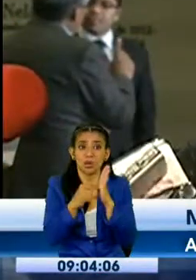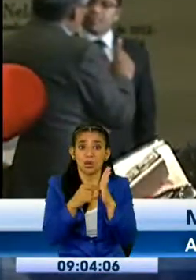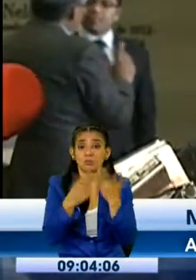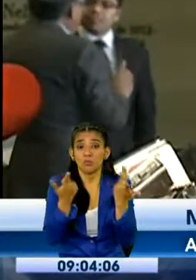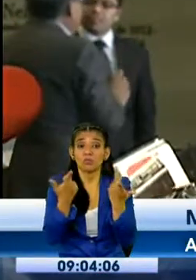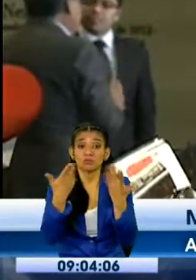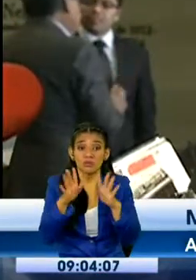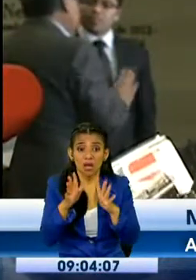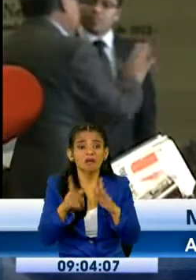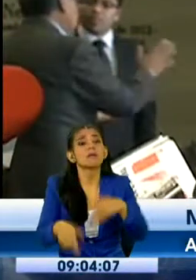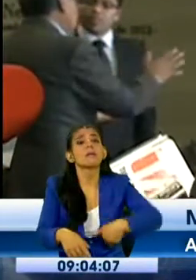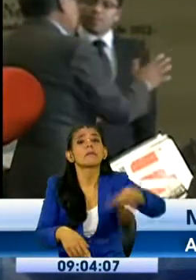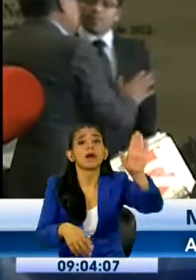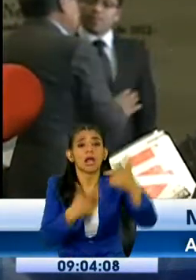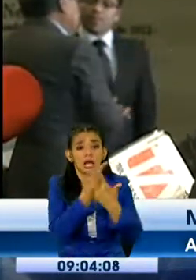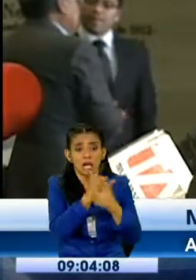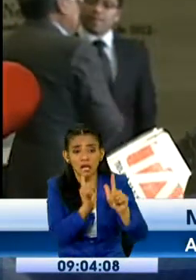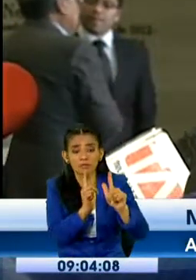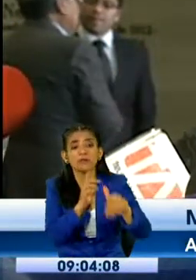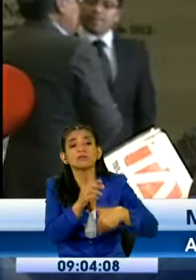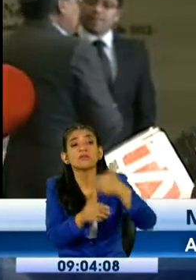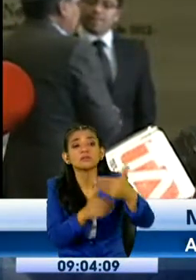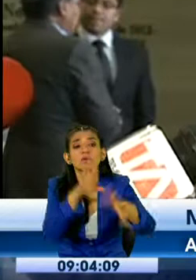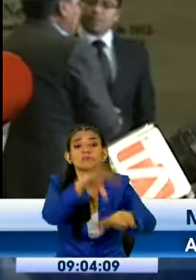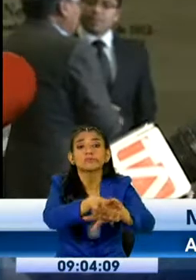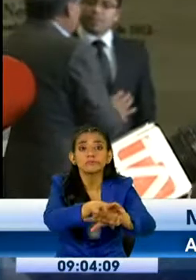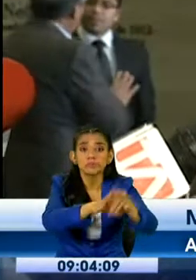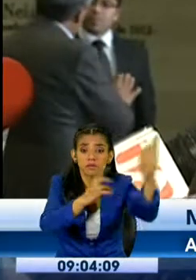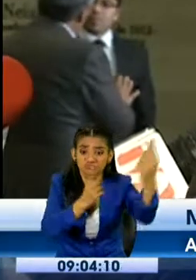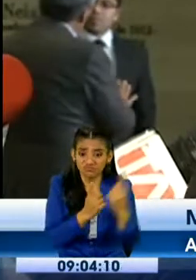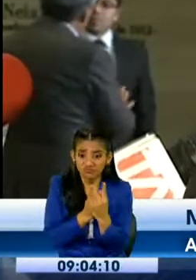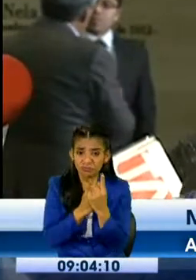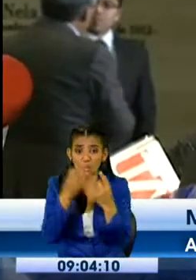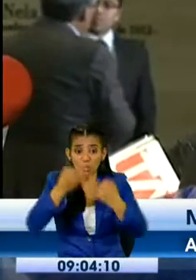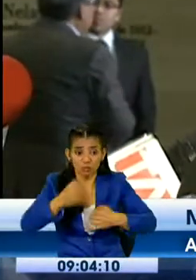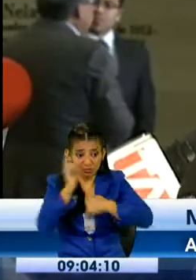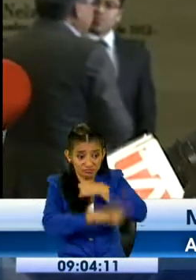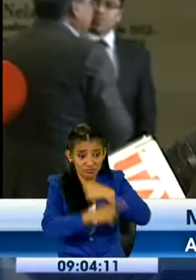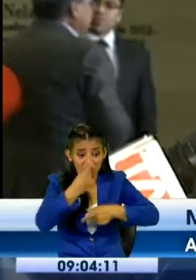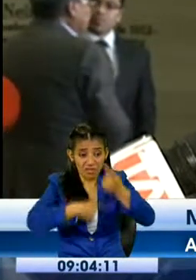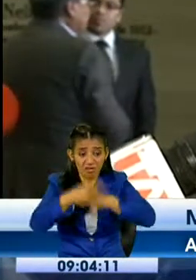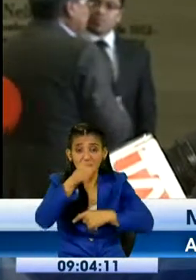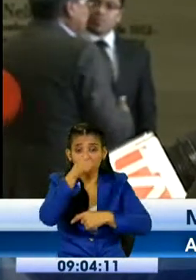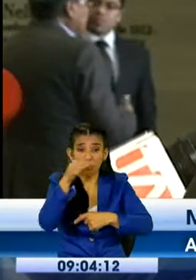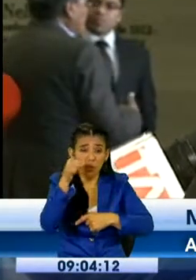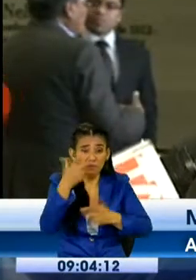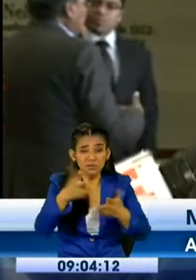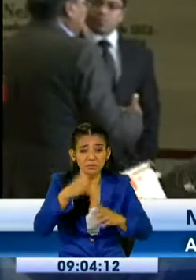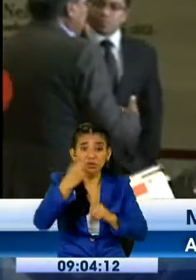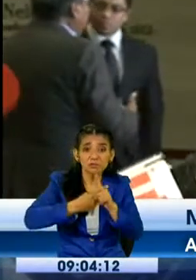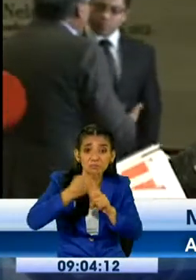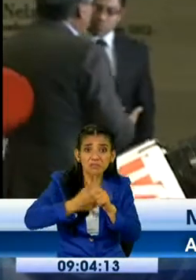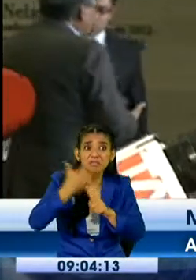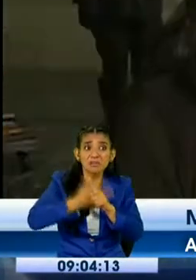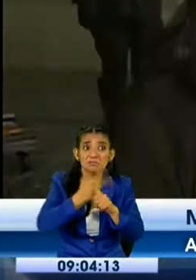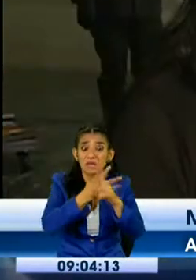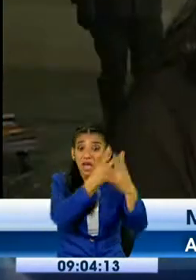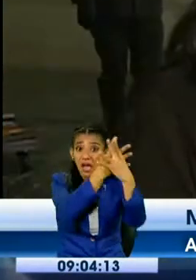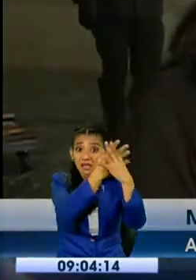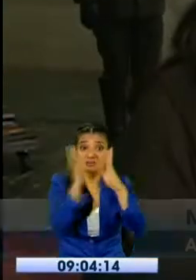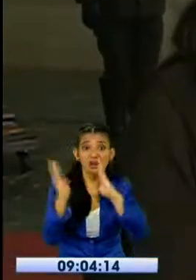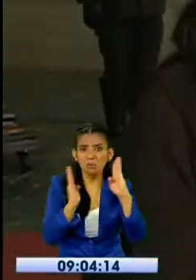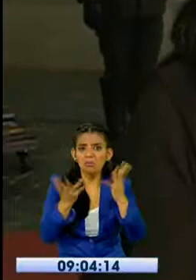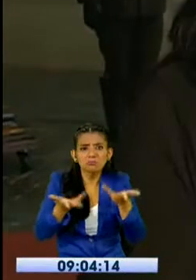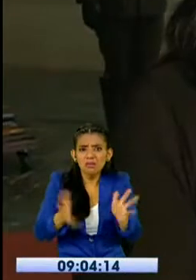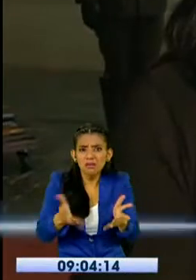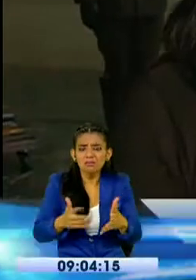al microtraficante, lo presentaban a la justicia. Como la sanción que iba a recibir por microtráfico era de 2 a 6 meses, no tenía prisión preventiva.